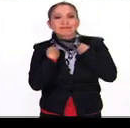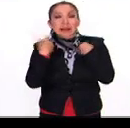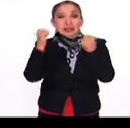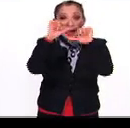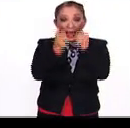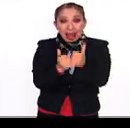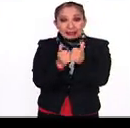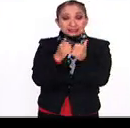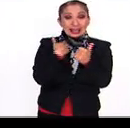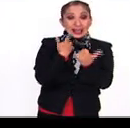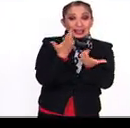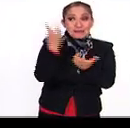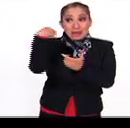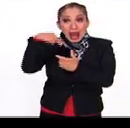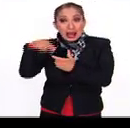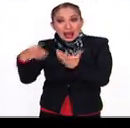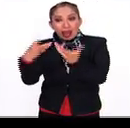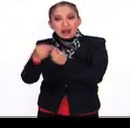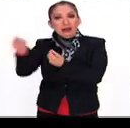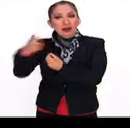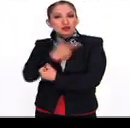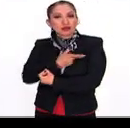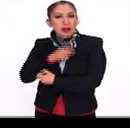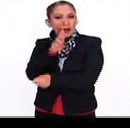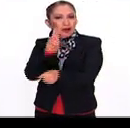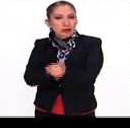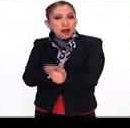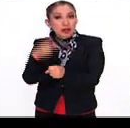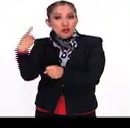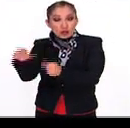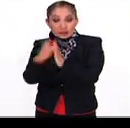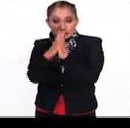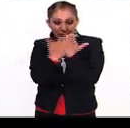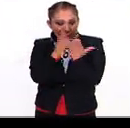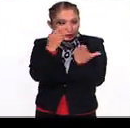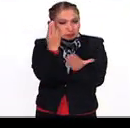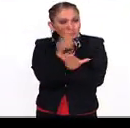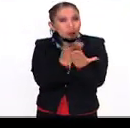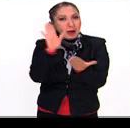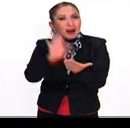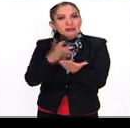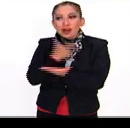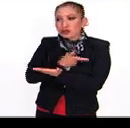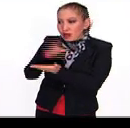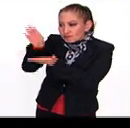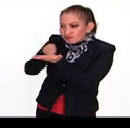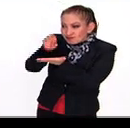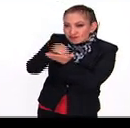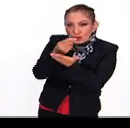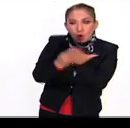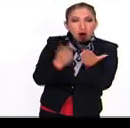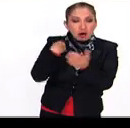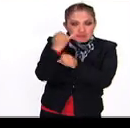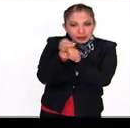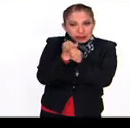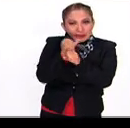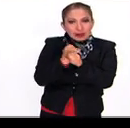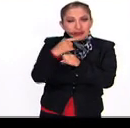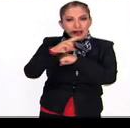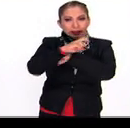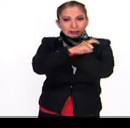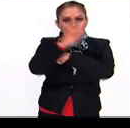artista y viajero, Jan Hendricks es un naturalista. Sus libretas parecen las de un botánico o un entomólogo.